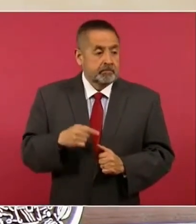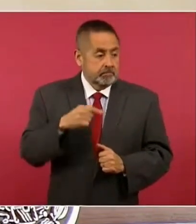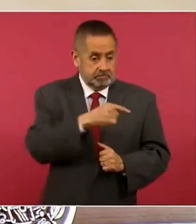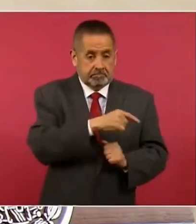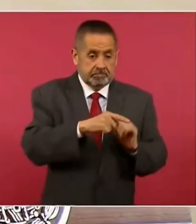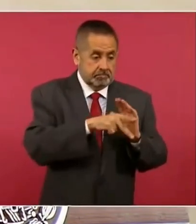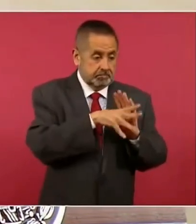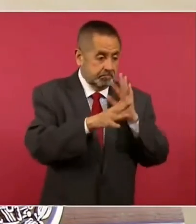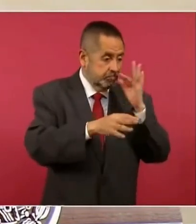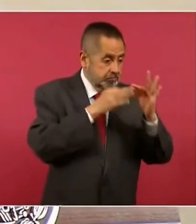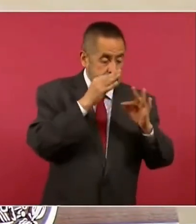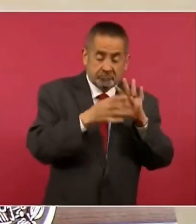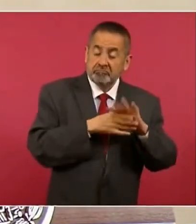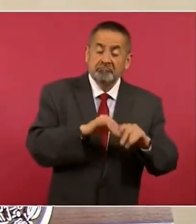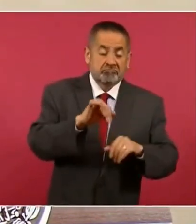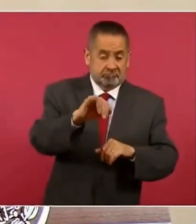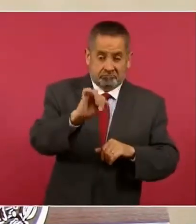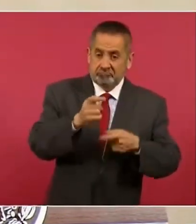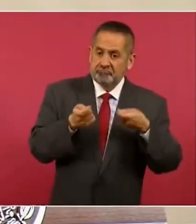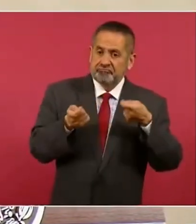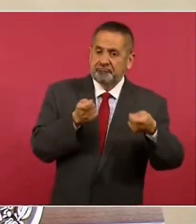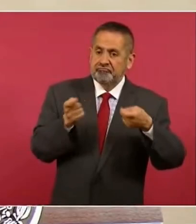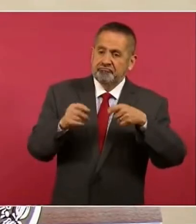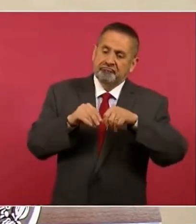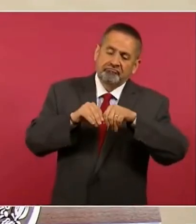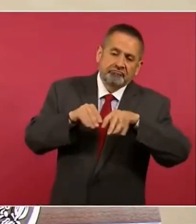penetran, sí manipulan,